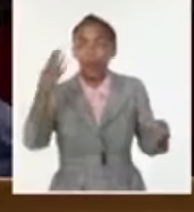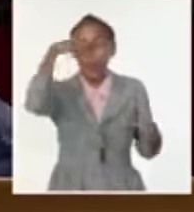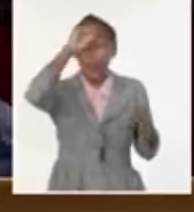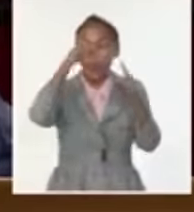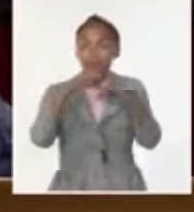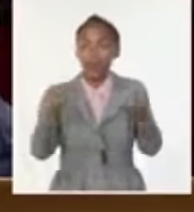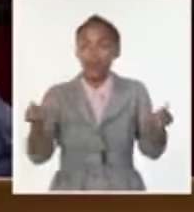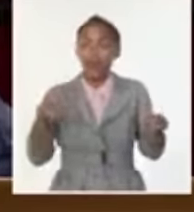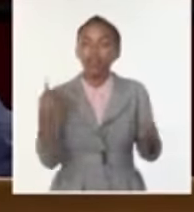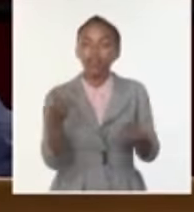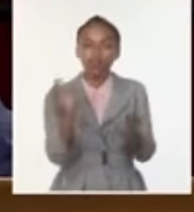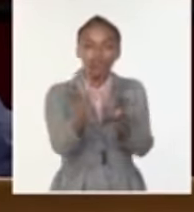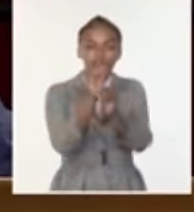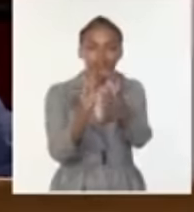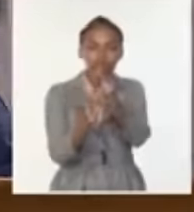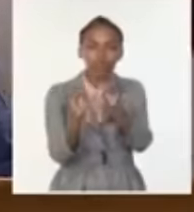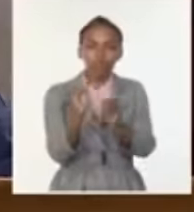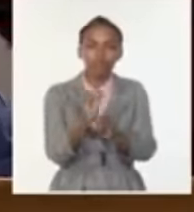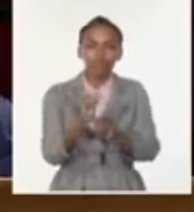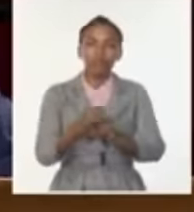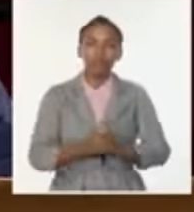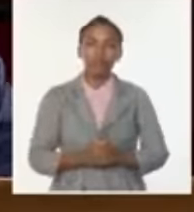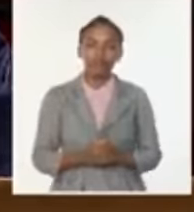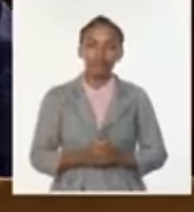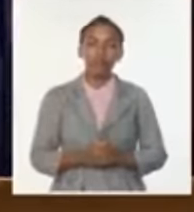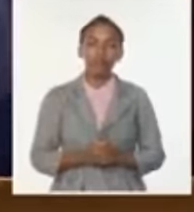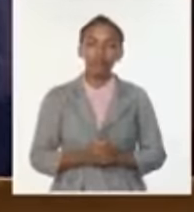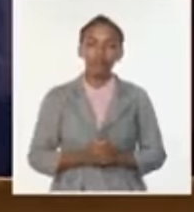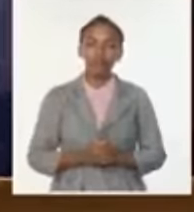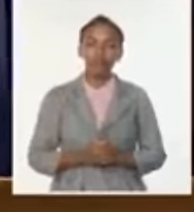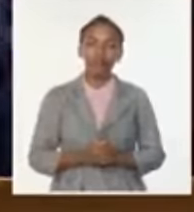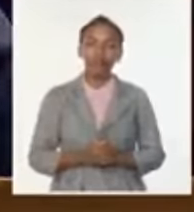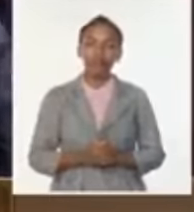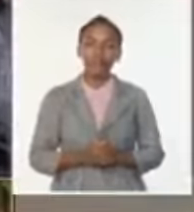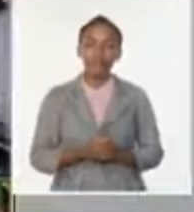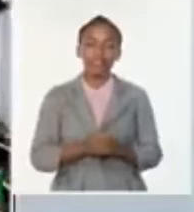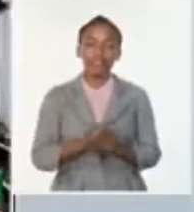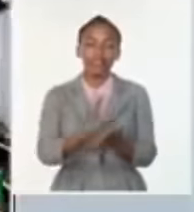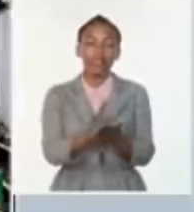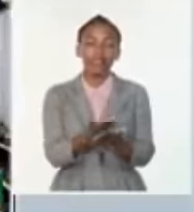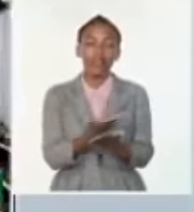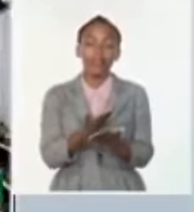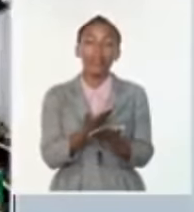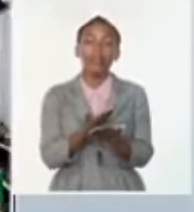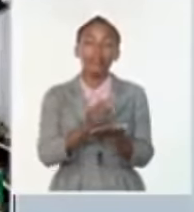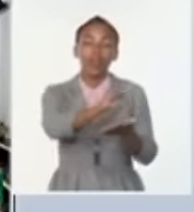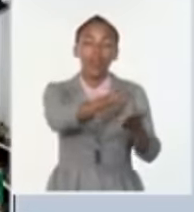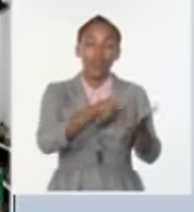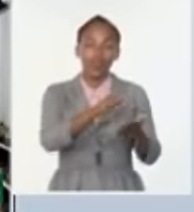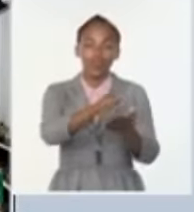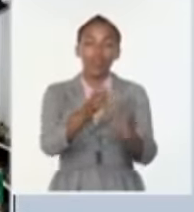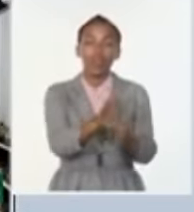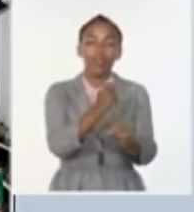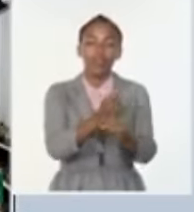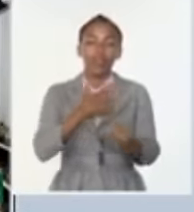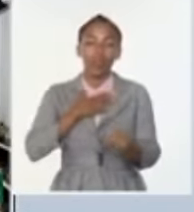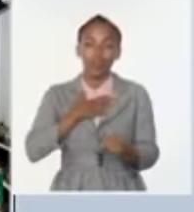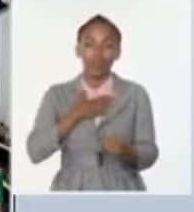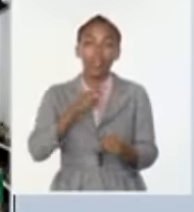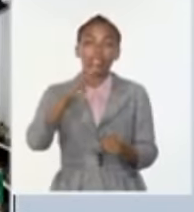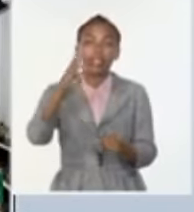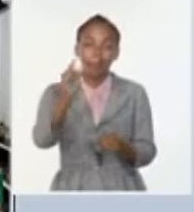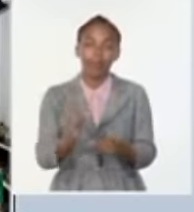a reordenar. Se limitan los contratos de trabajador por cuenta propia hasta 3 personas, incluyendo los familiares.